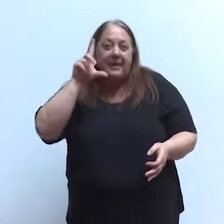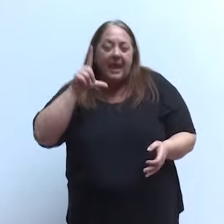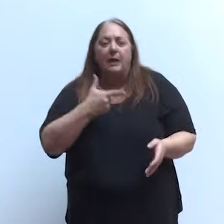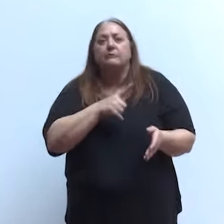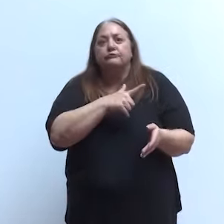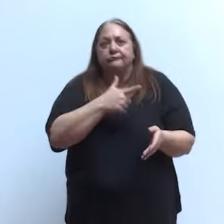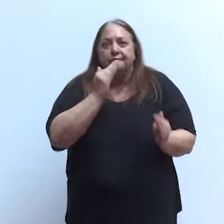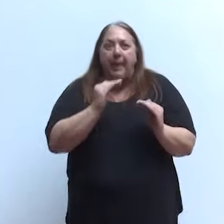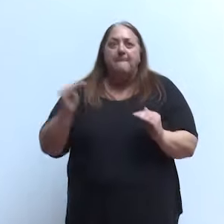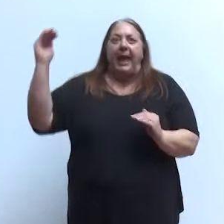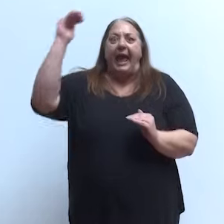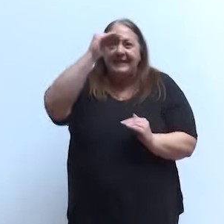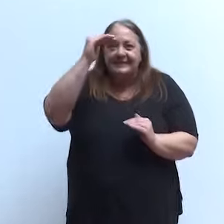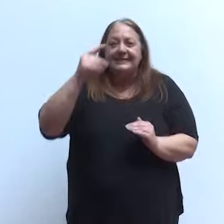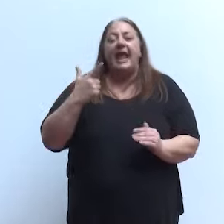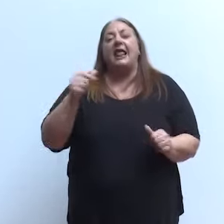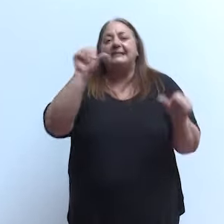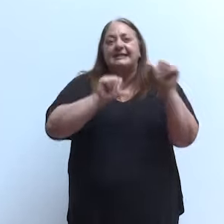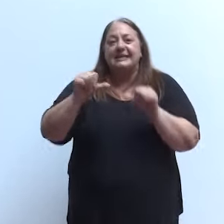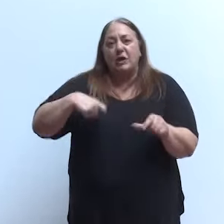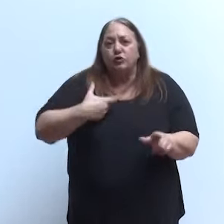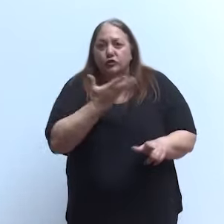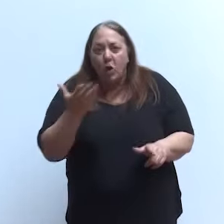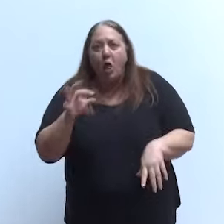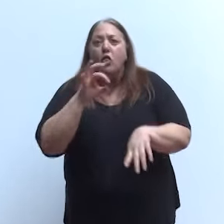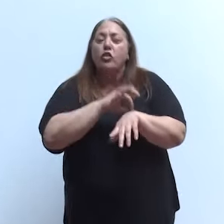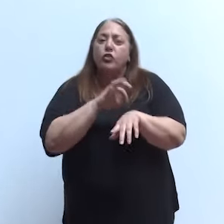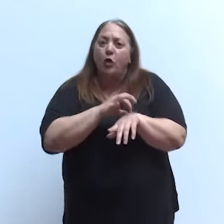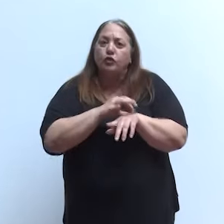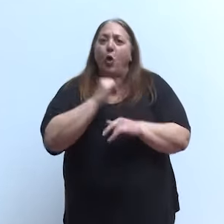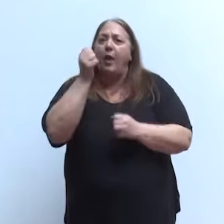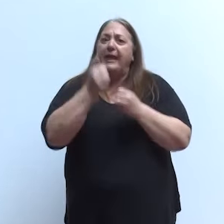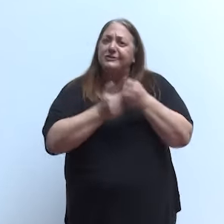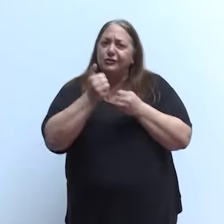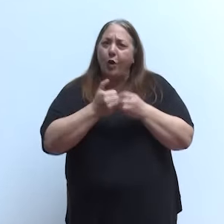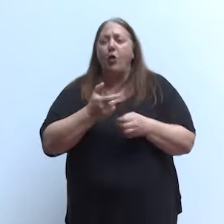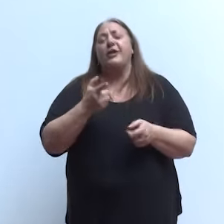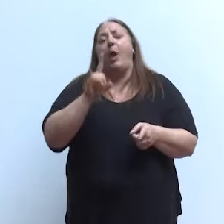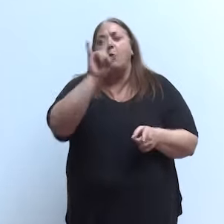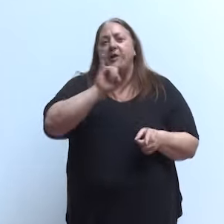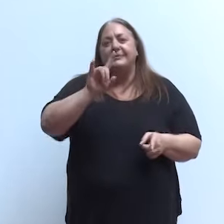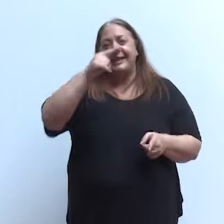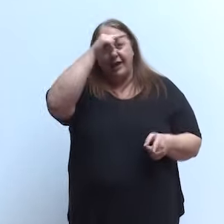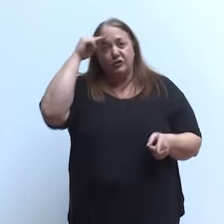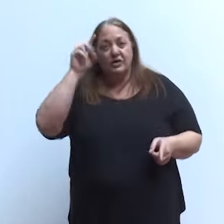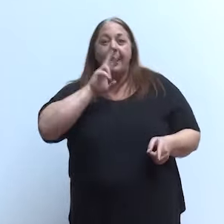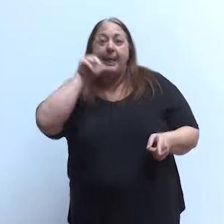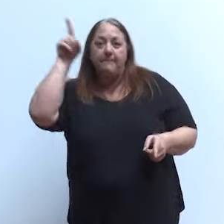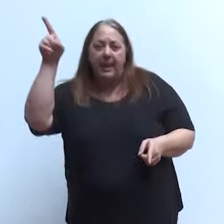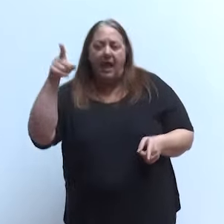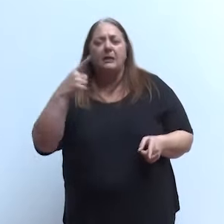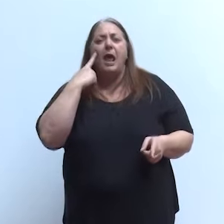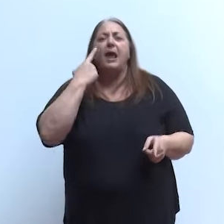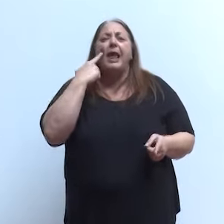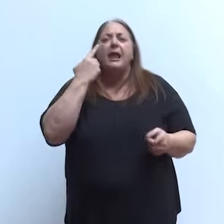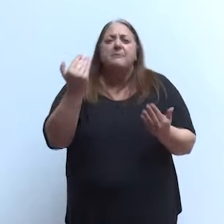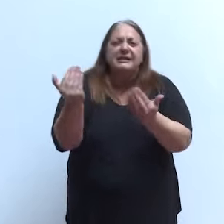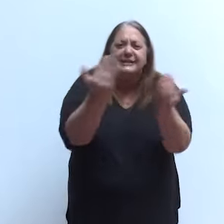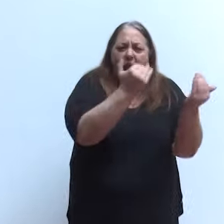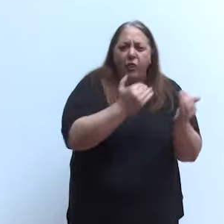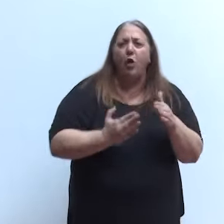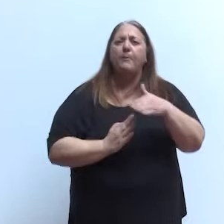por flaco y doctor en historia por la Universidad Nacional de la plata se desempeña como investigador principal del